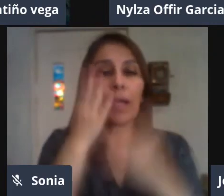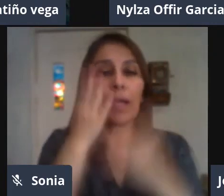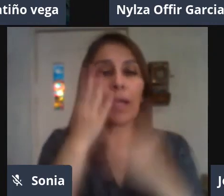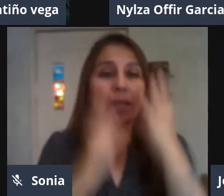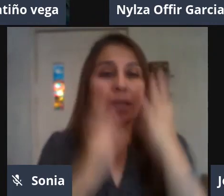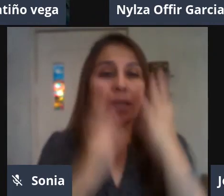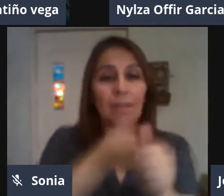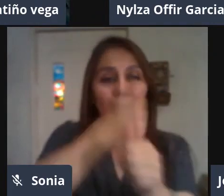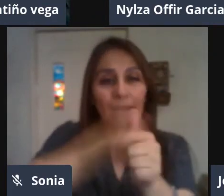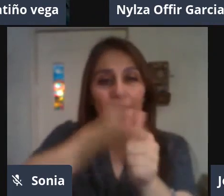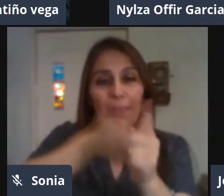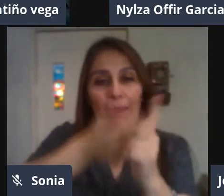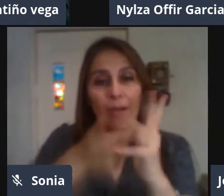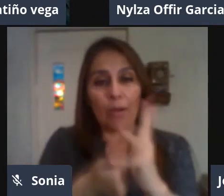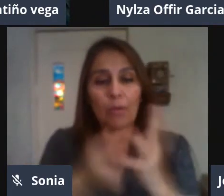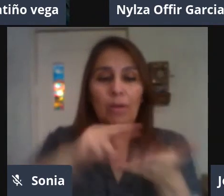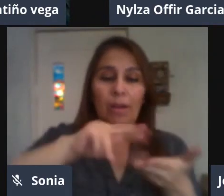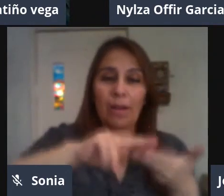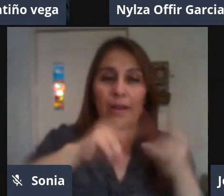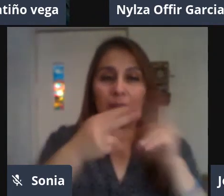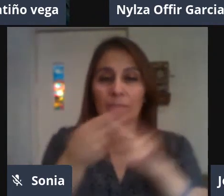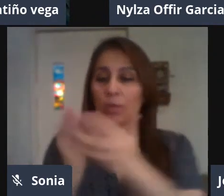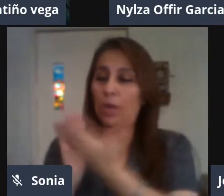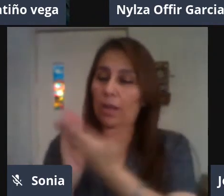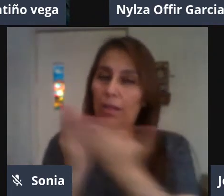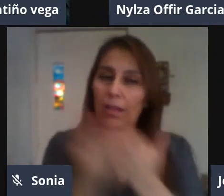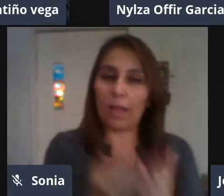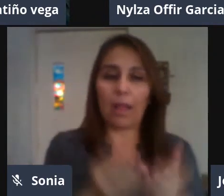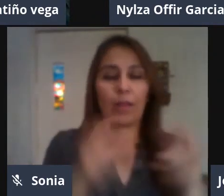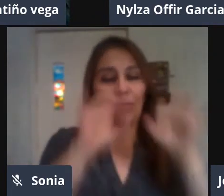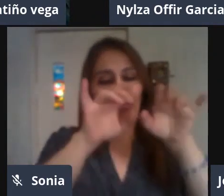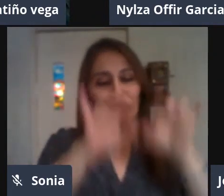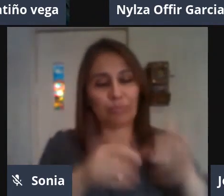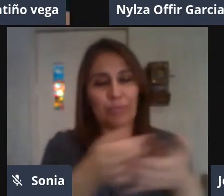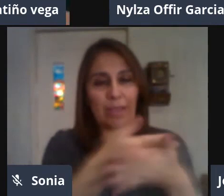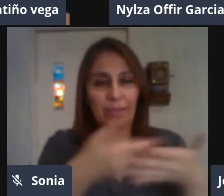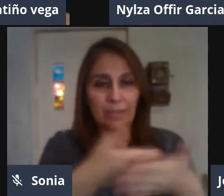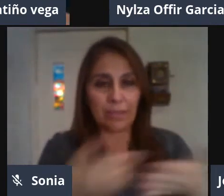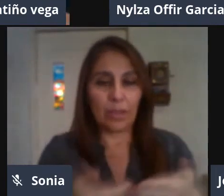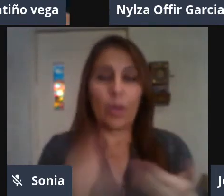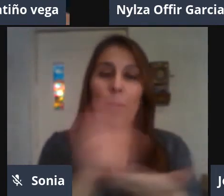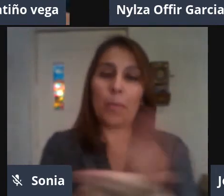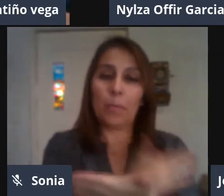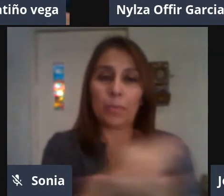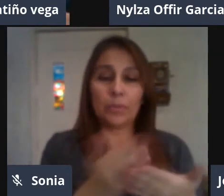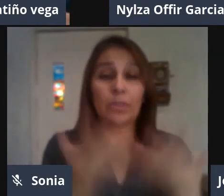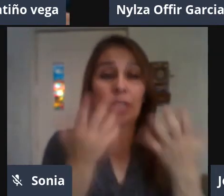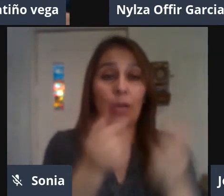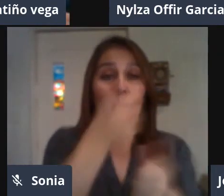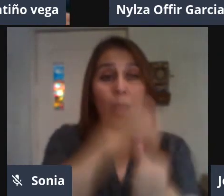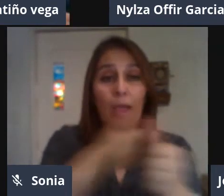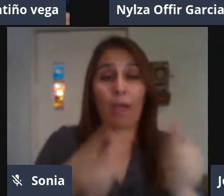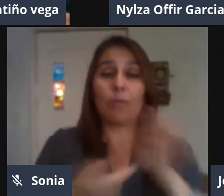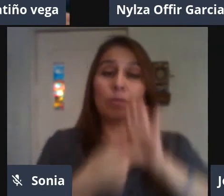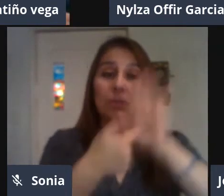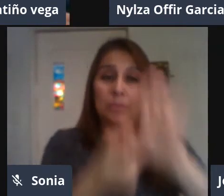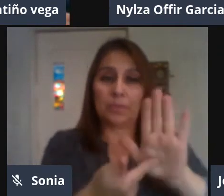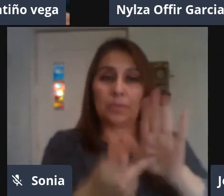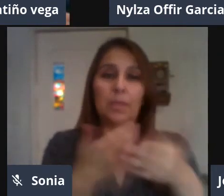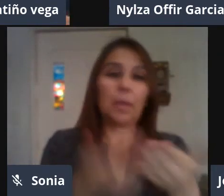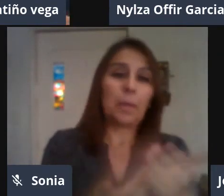literarios escriturales musicales quiero que cada uno se presente entonces comencemos con yoani para que te presentes